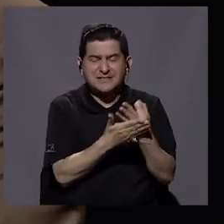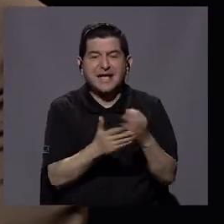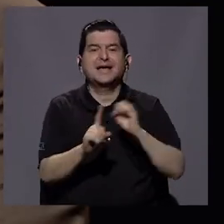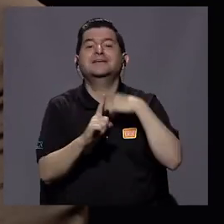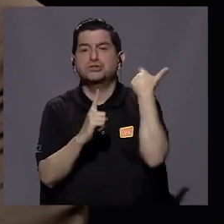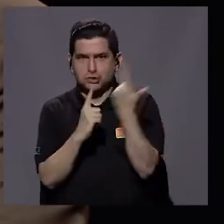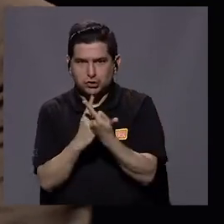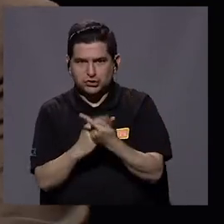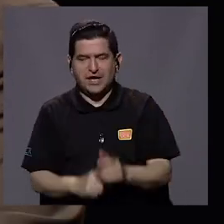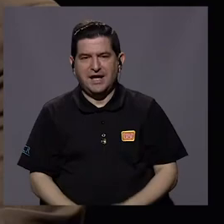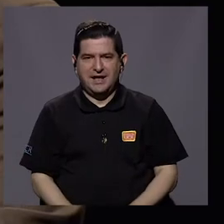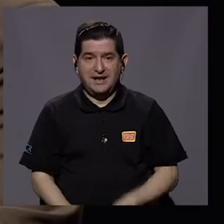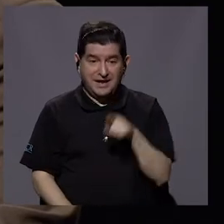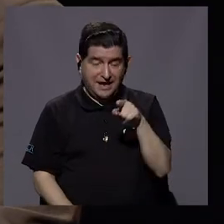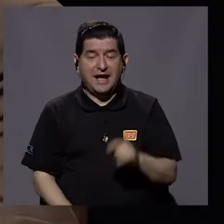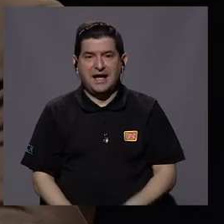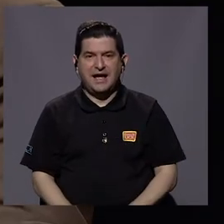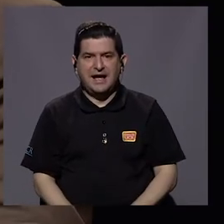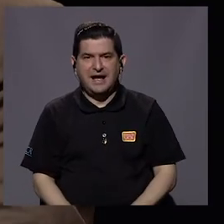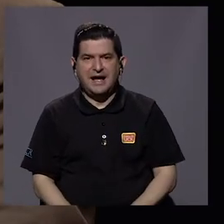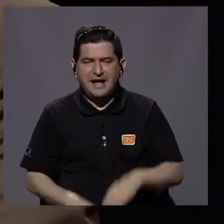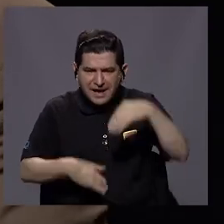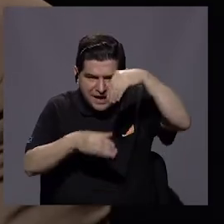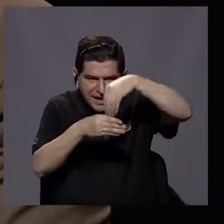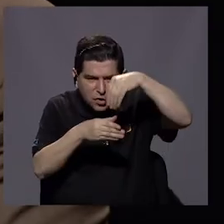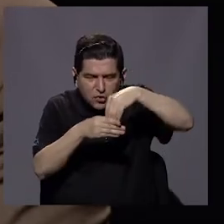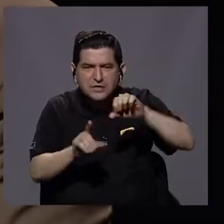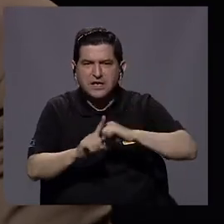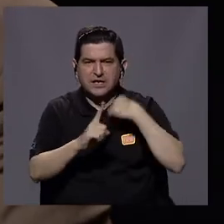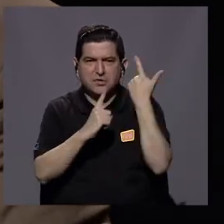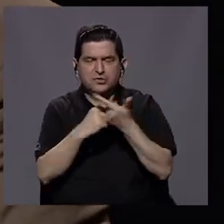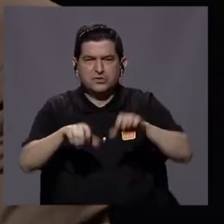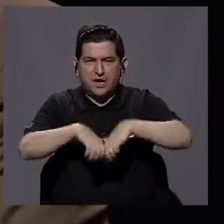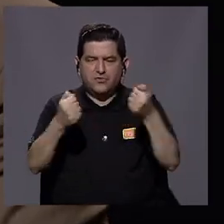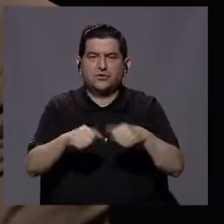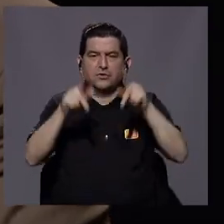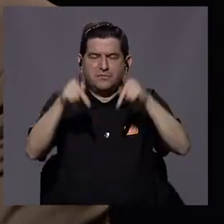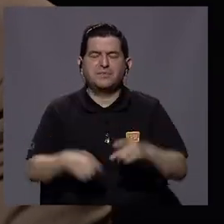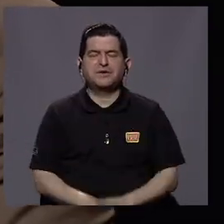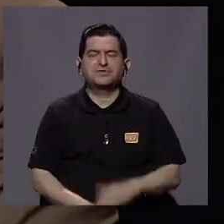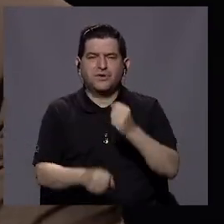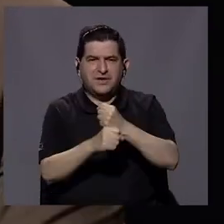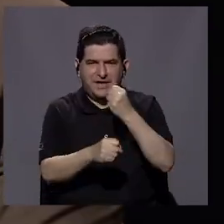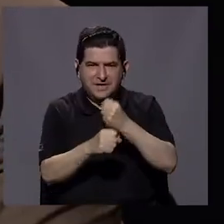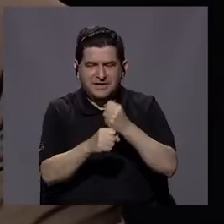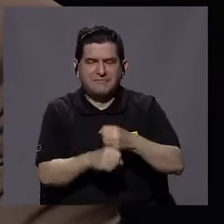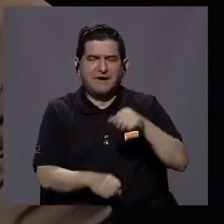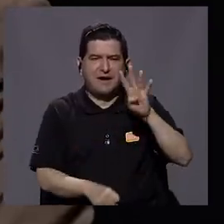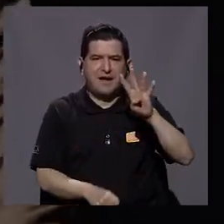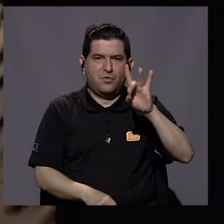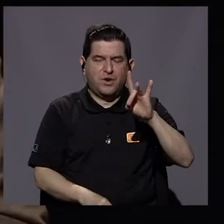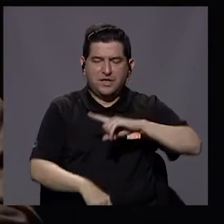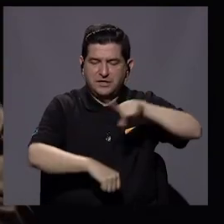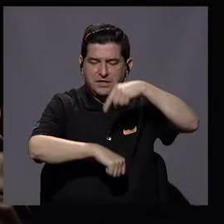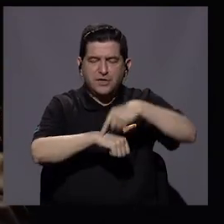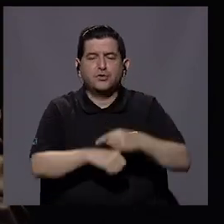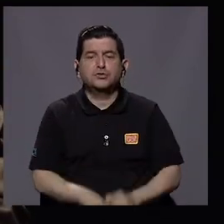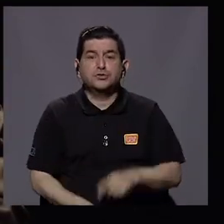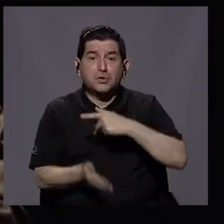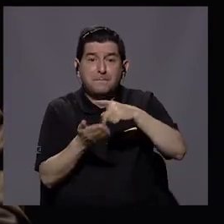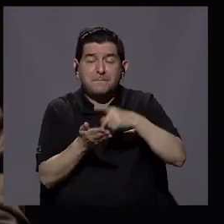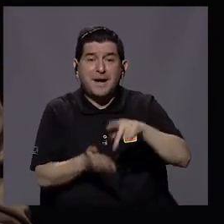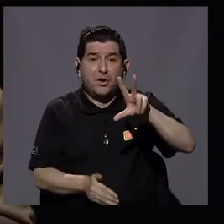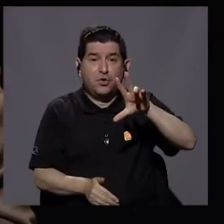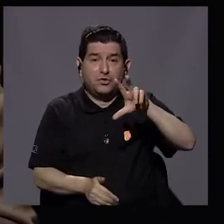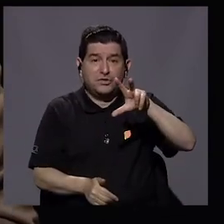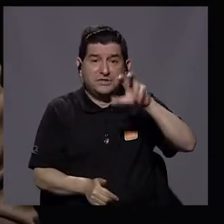es una crisis social, el tejido social está roto. Una persona que gana 300 mil colones trabajando 48 horas no va a entender esto, y